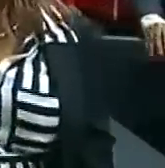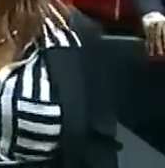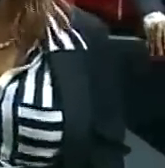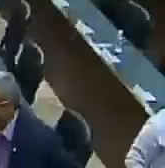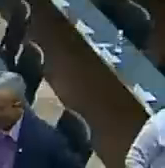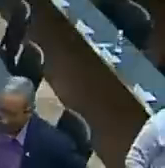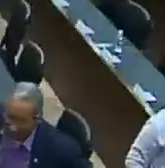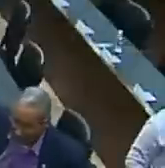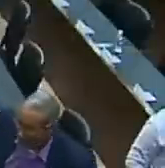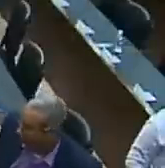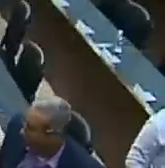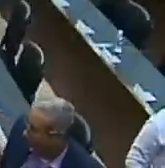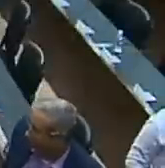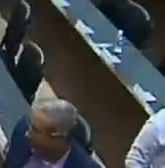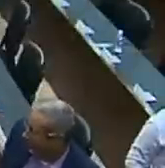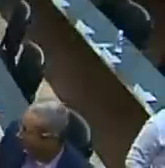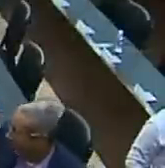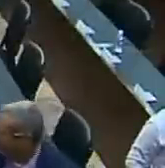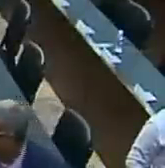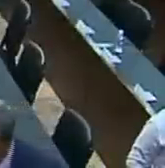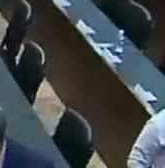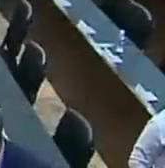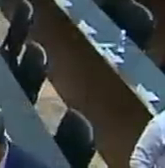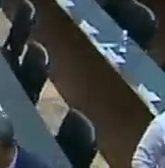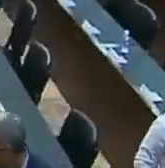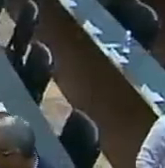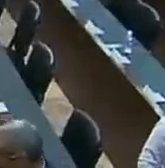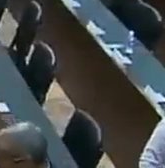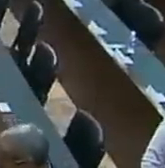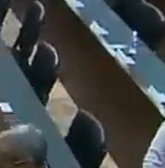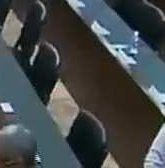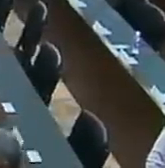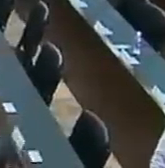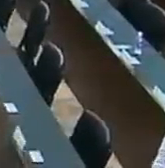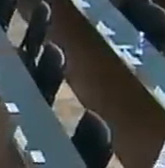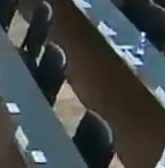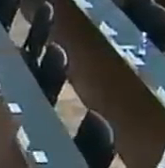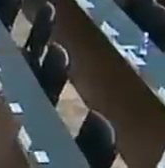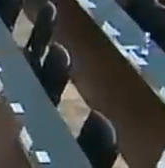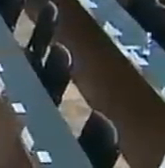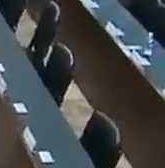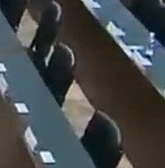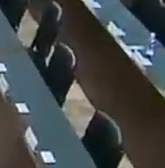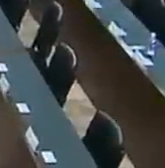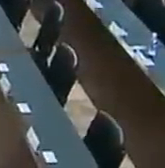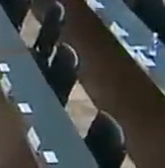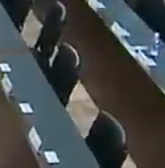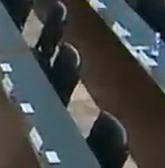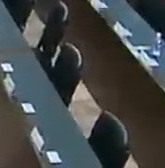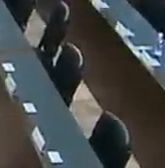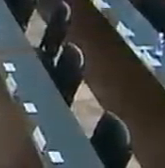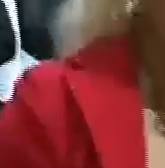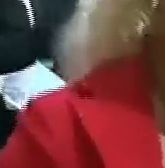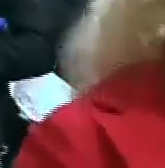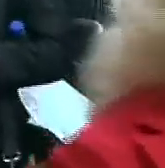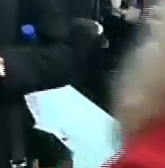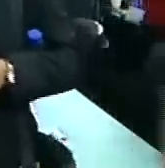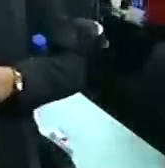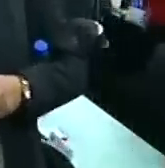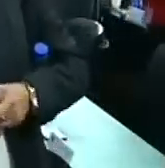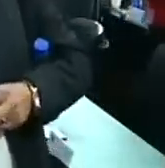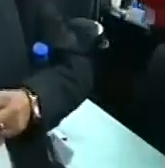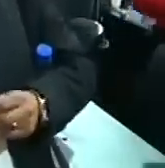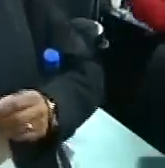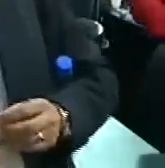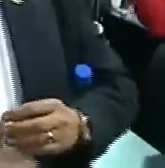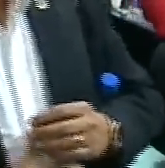José Gregorio Correa por Acción Democrática, siendo este punto aprobado por unanimidad. De igual manera, el segundo punto